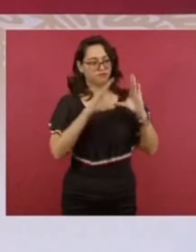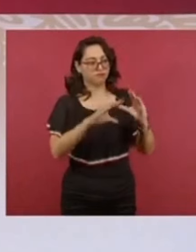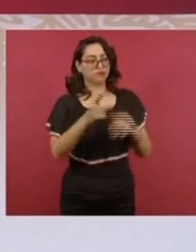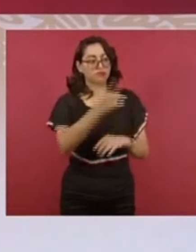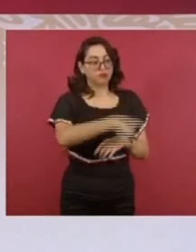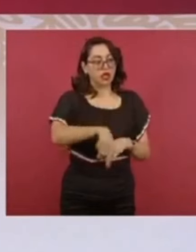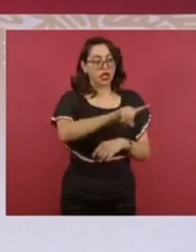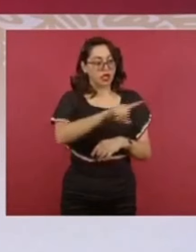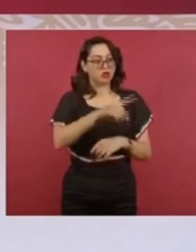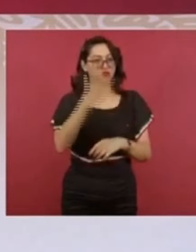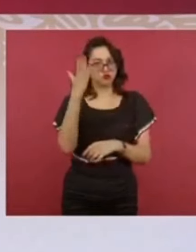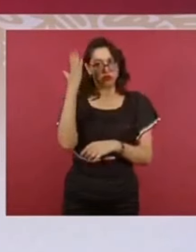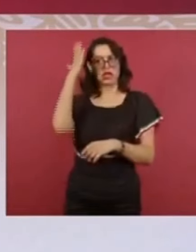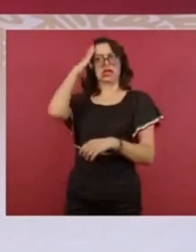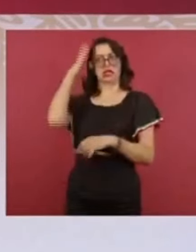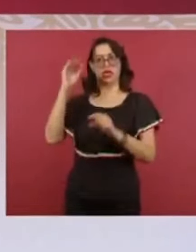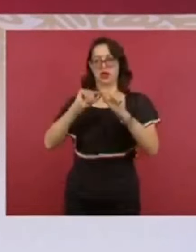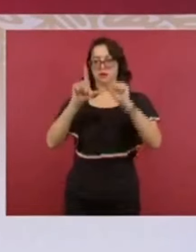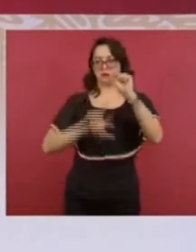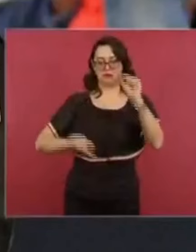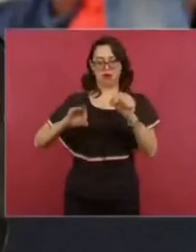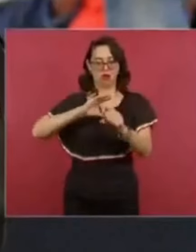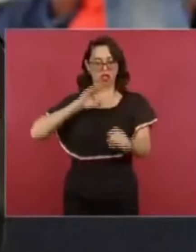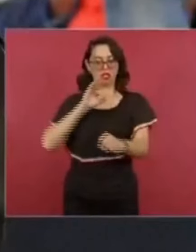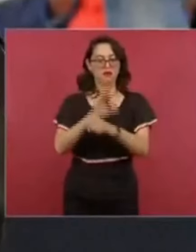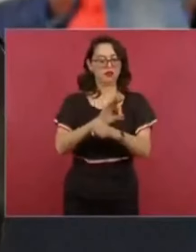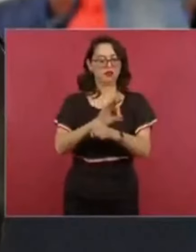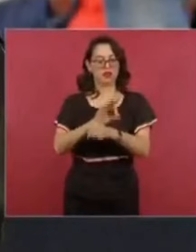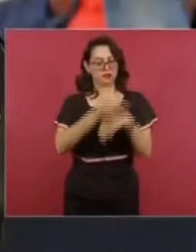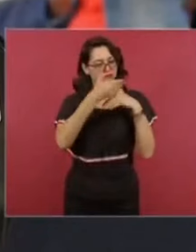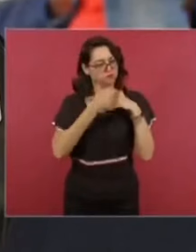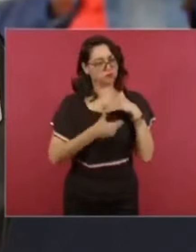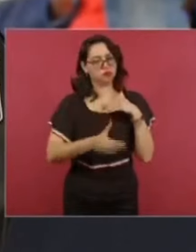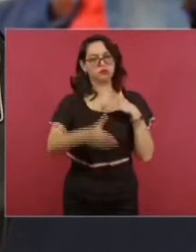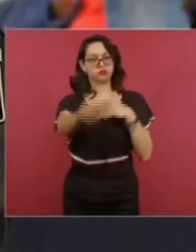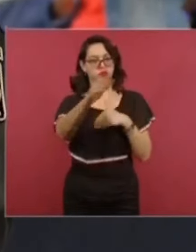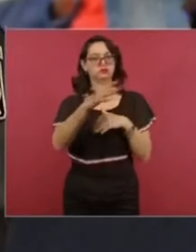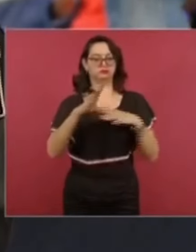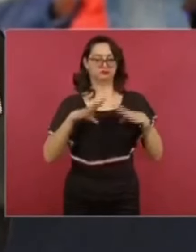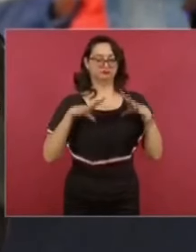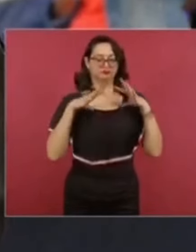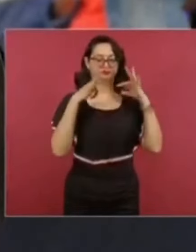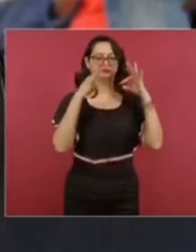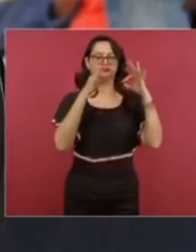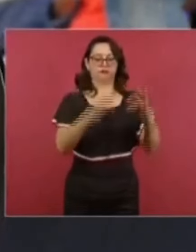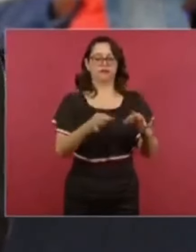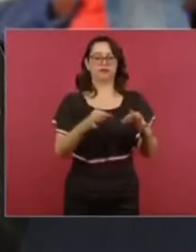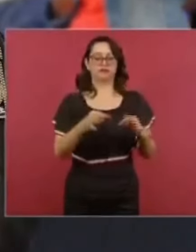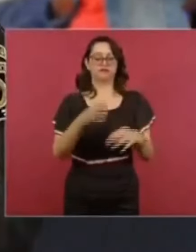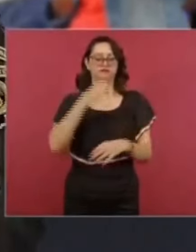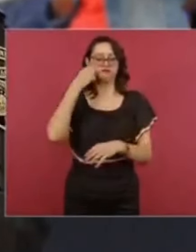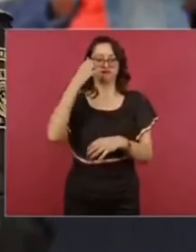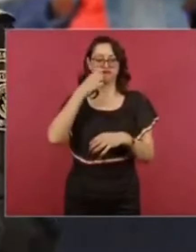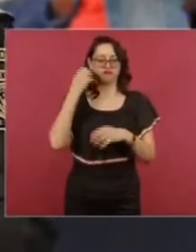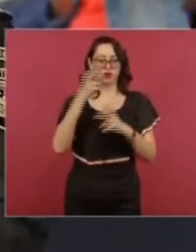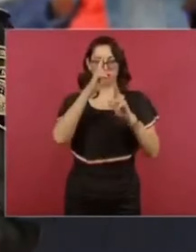nacional, surgiendo de esta manera nuestro glorioso, heroico Colegio